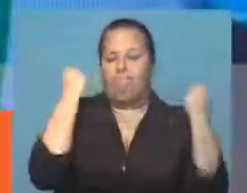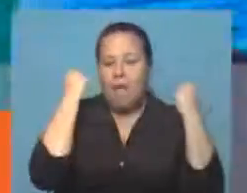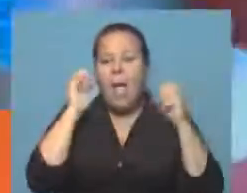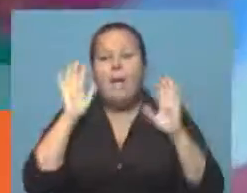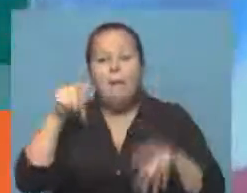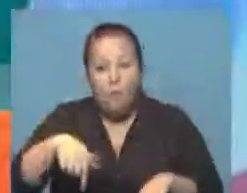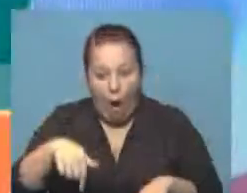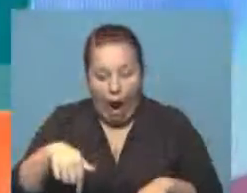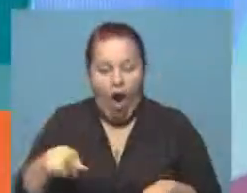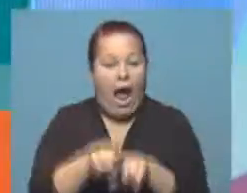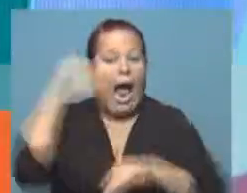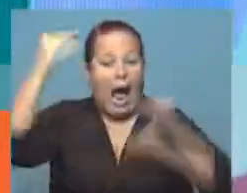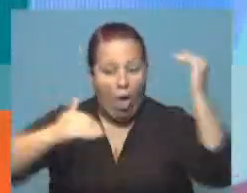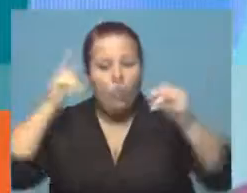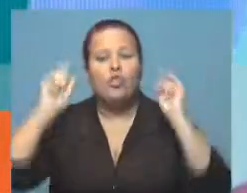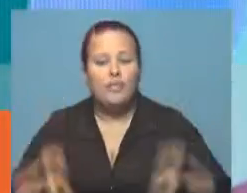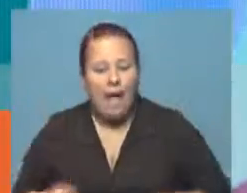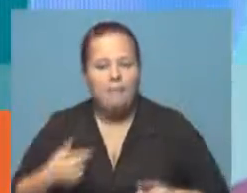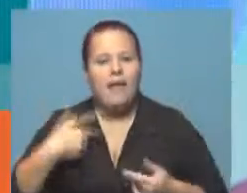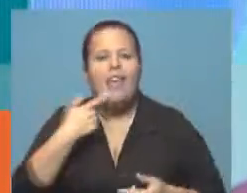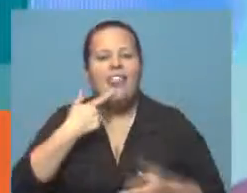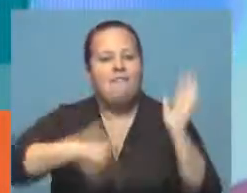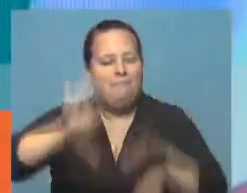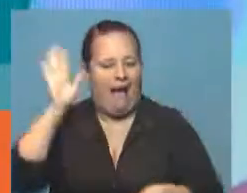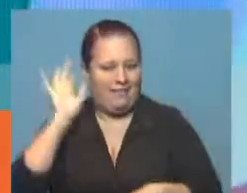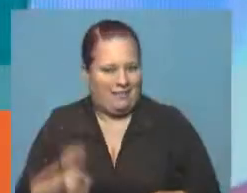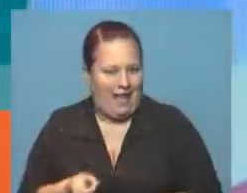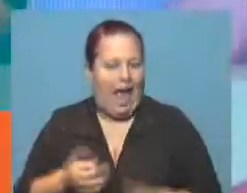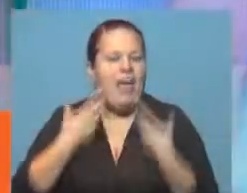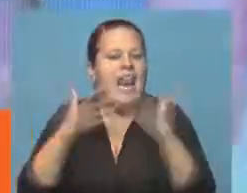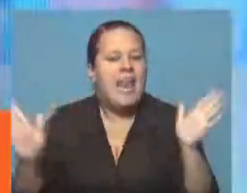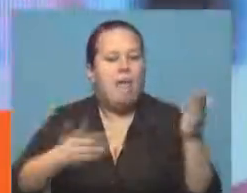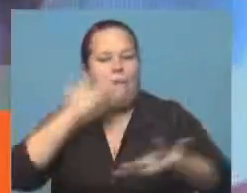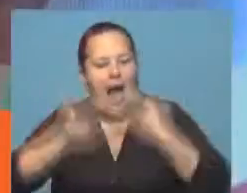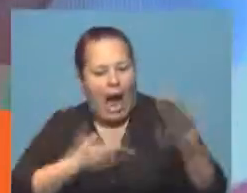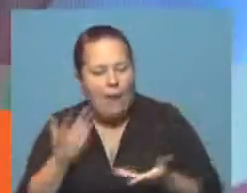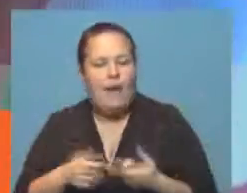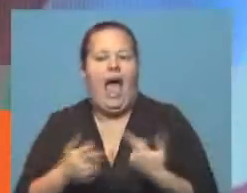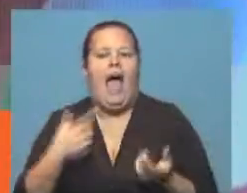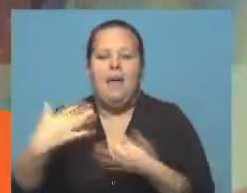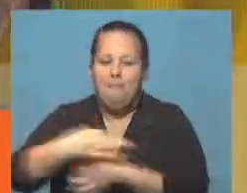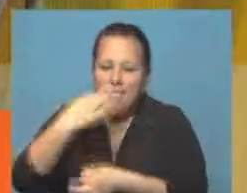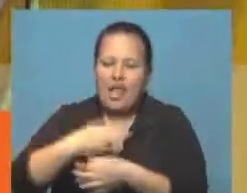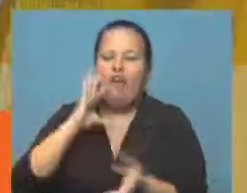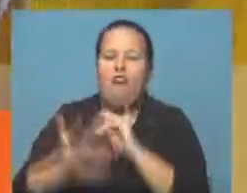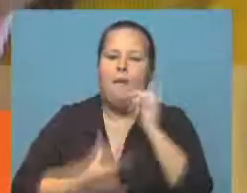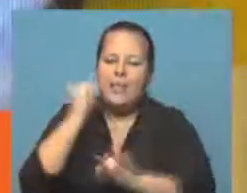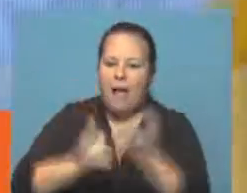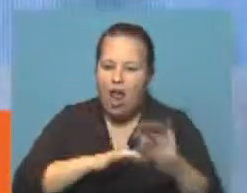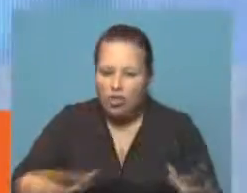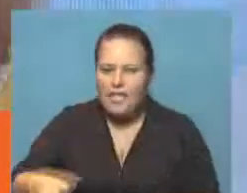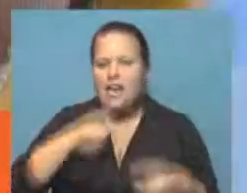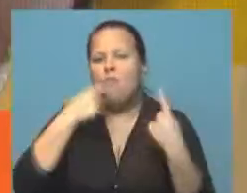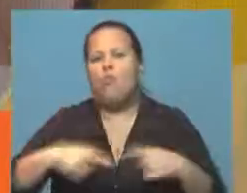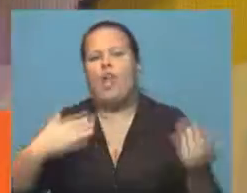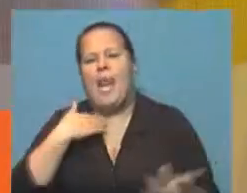como ahora los adultos también tenemos más lenguaje y más libertad para hablar y nos enseñan también cómo explicar a los chicos y hay un montón